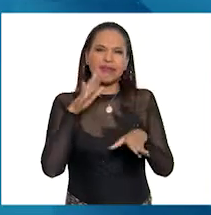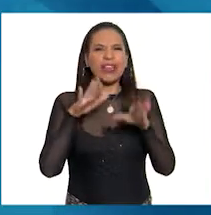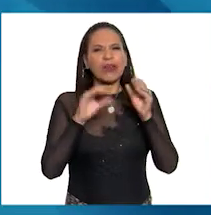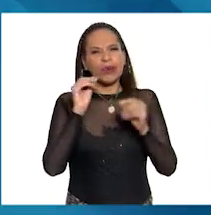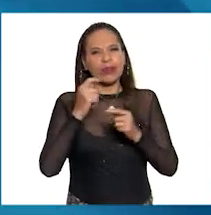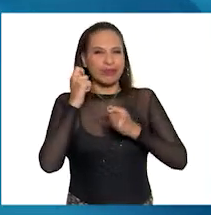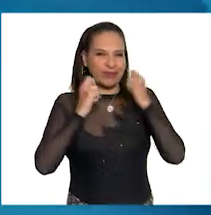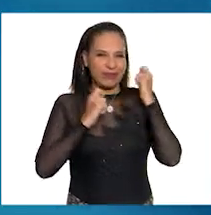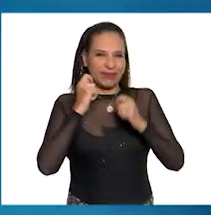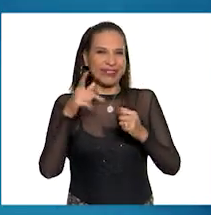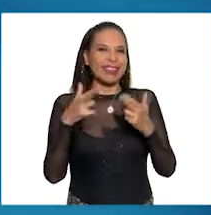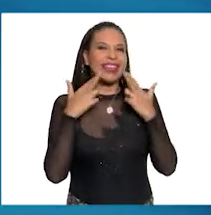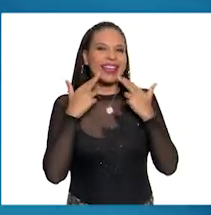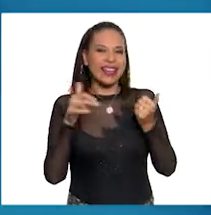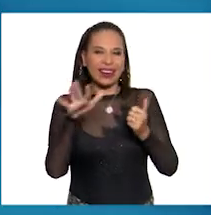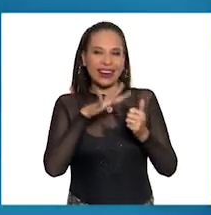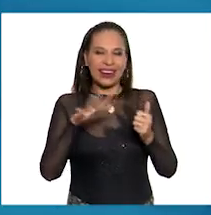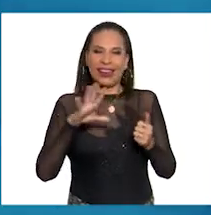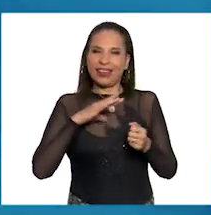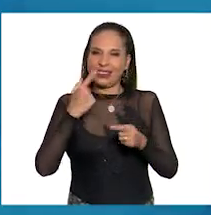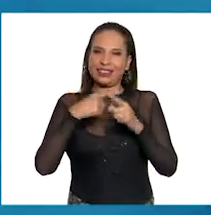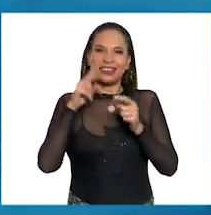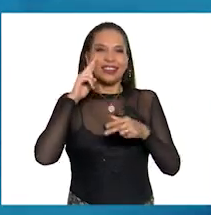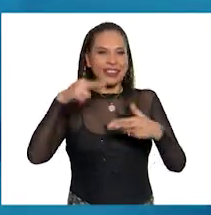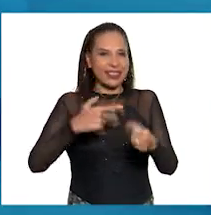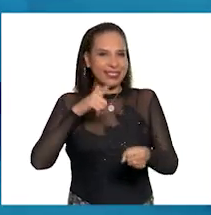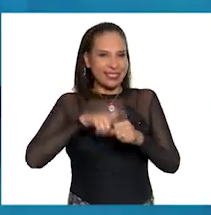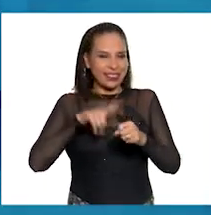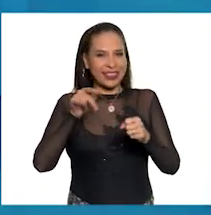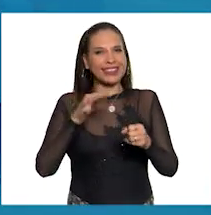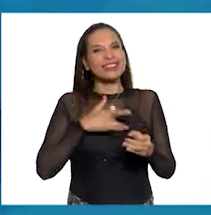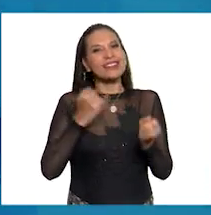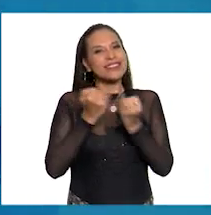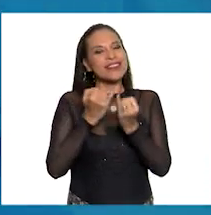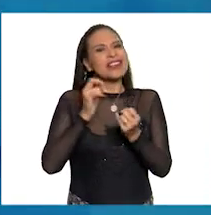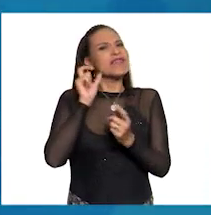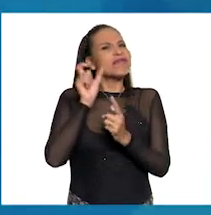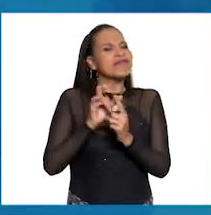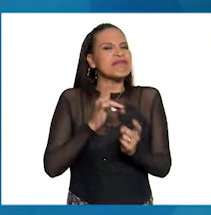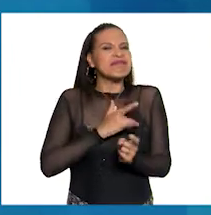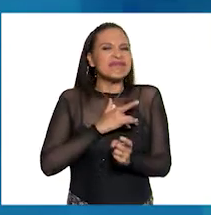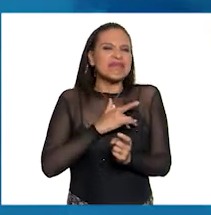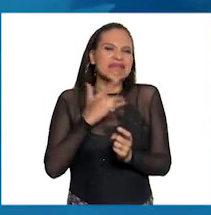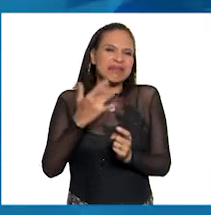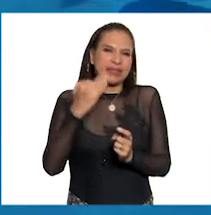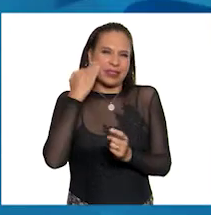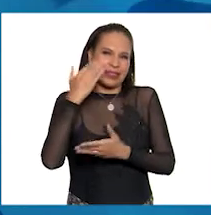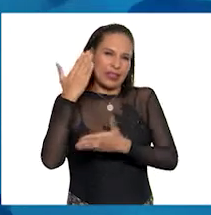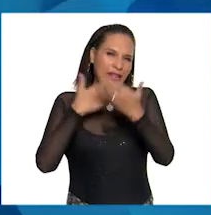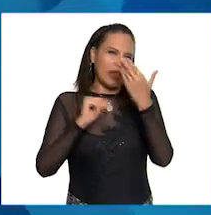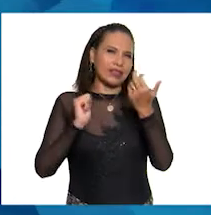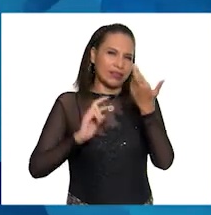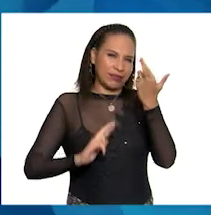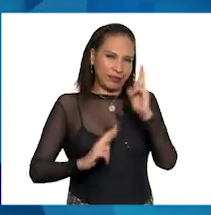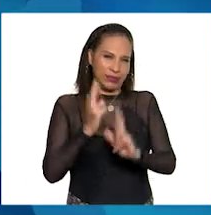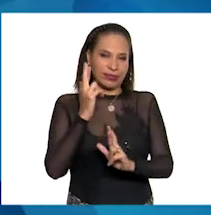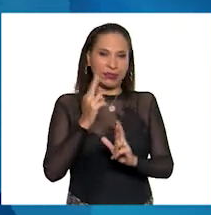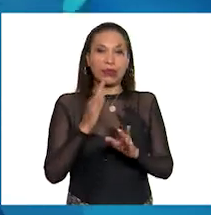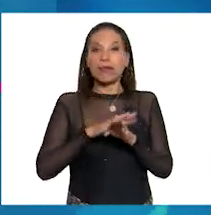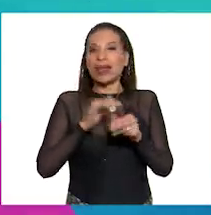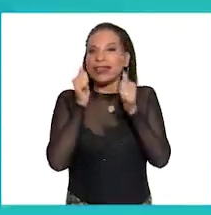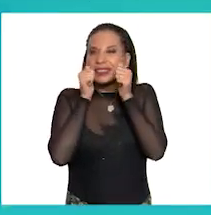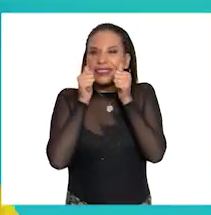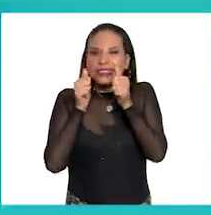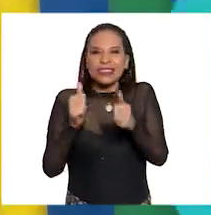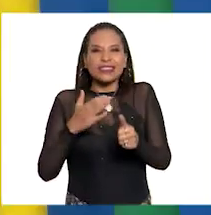de comedia ranchera que exalta el nacionalismo y también exalta cierta nostalgia por los tiempos de la Revolución. Lo que más me llama